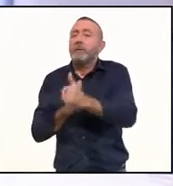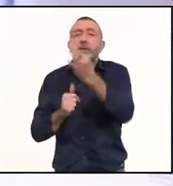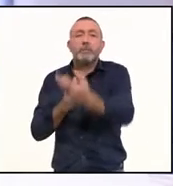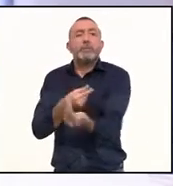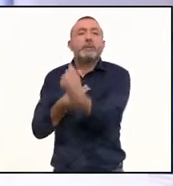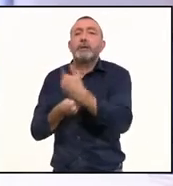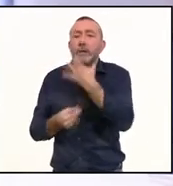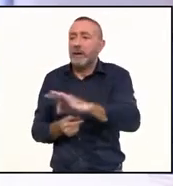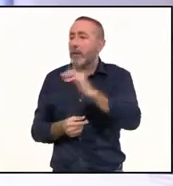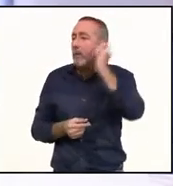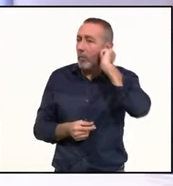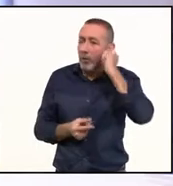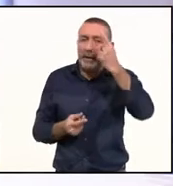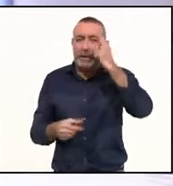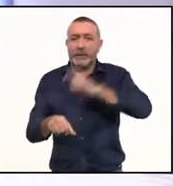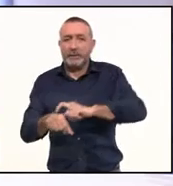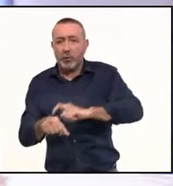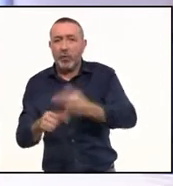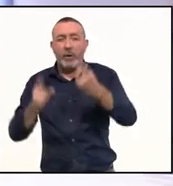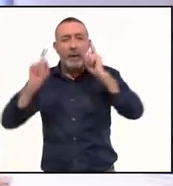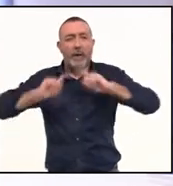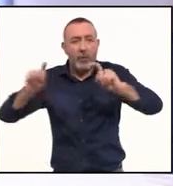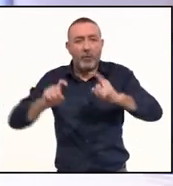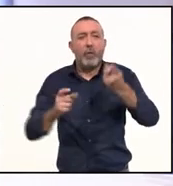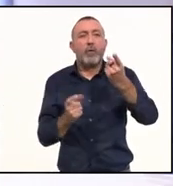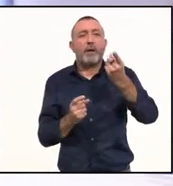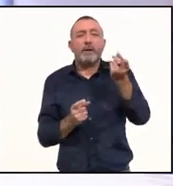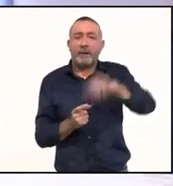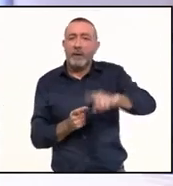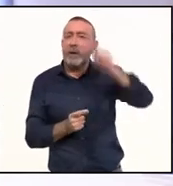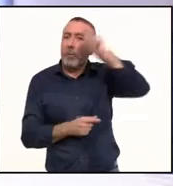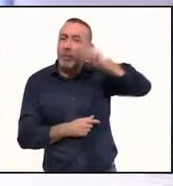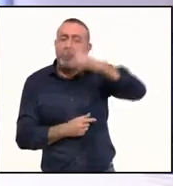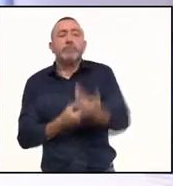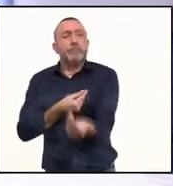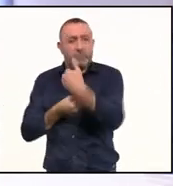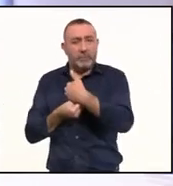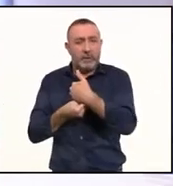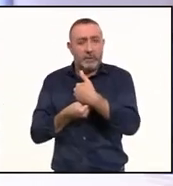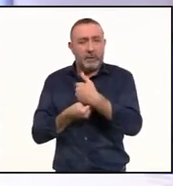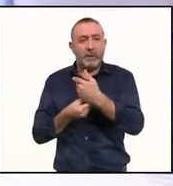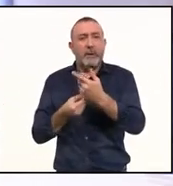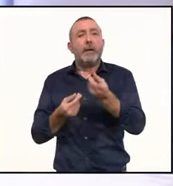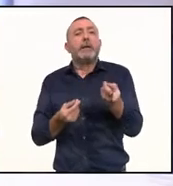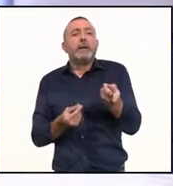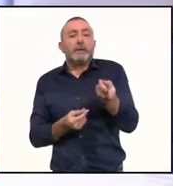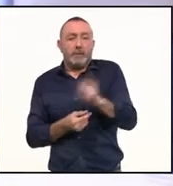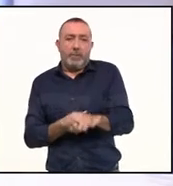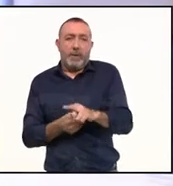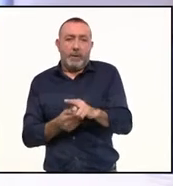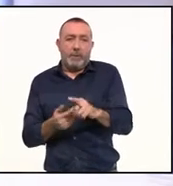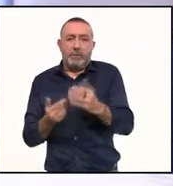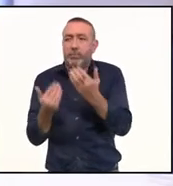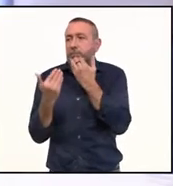llegan educadores llegan psicólogos algún maestro también profesor también no nos llega y después ya pues a